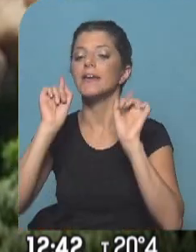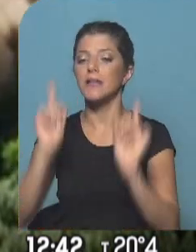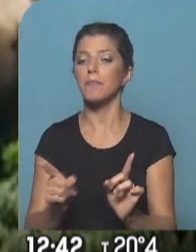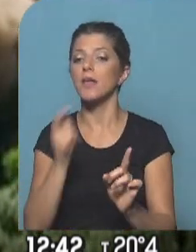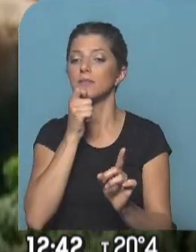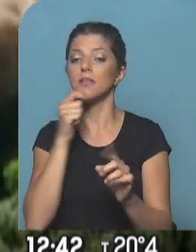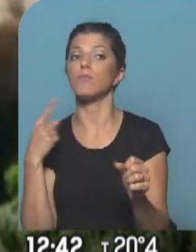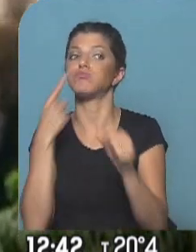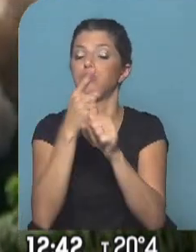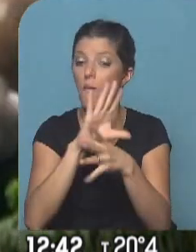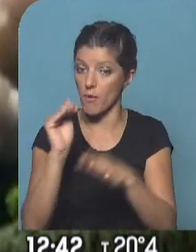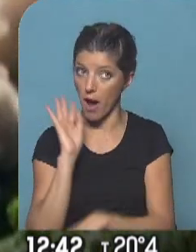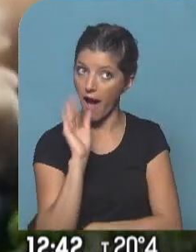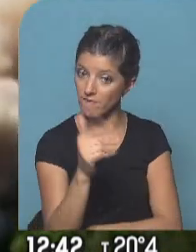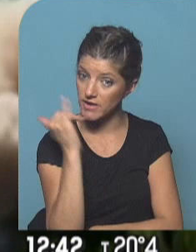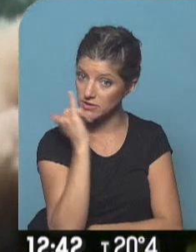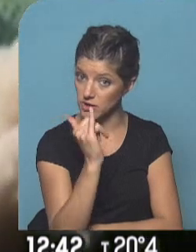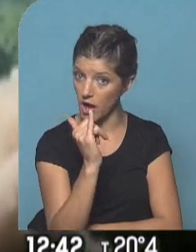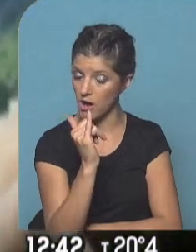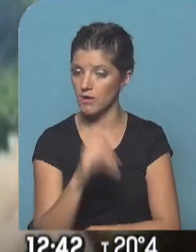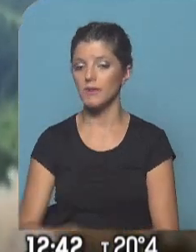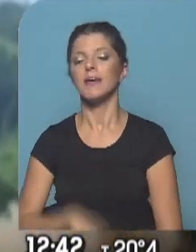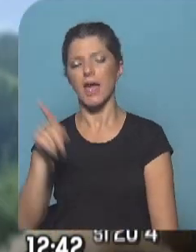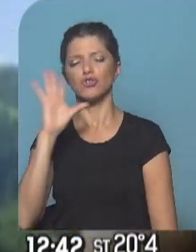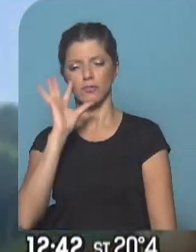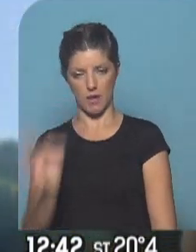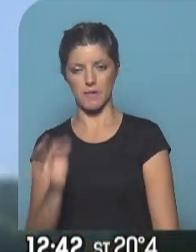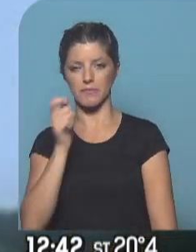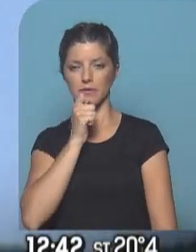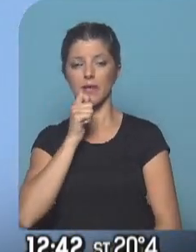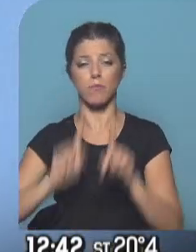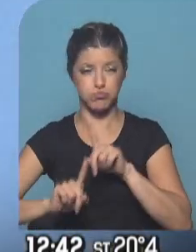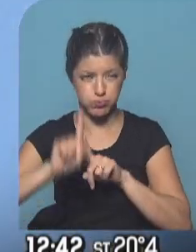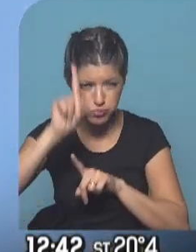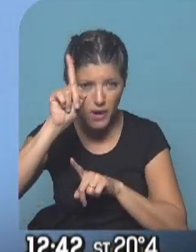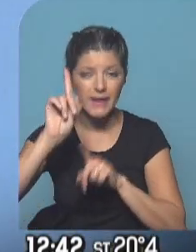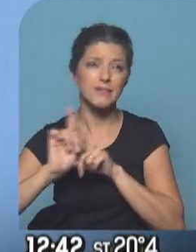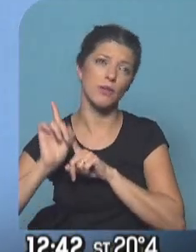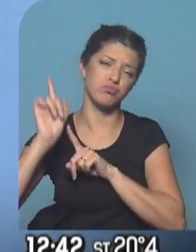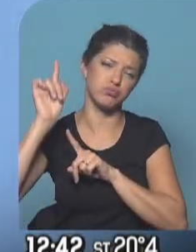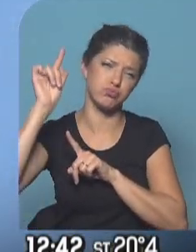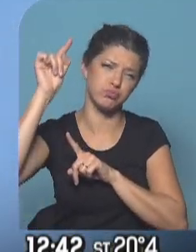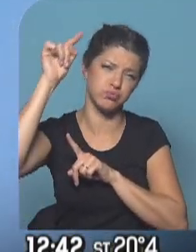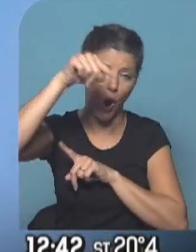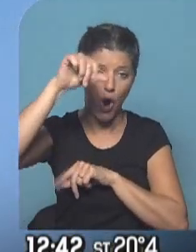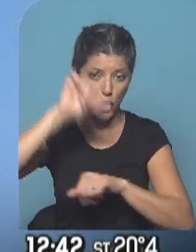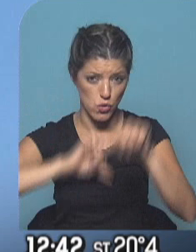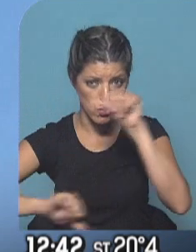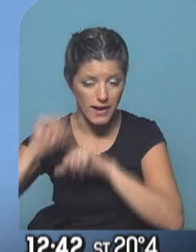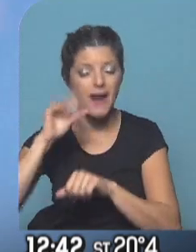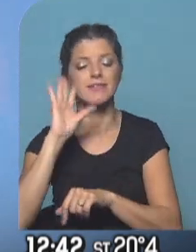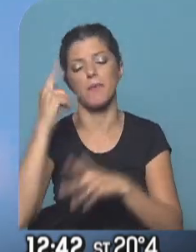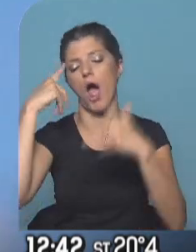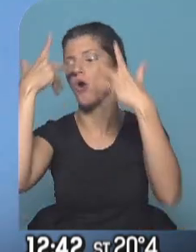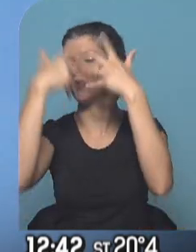represalia. No posee capacidad de dar un segundo golpe, es decir, sabe que en caso de lanzar un ataque nuclear, recibirá una